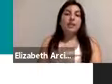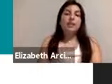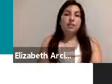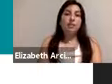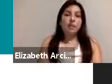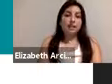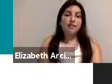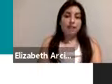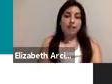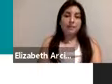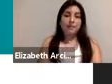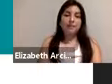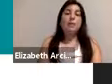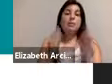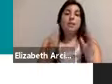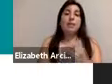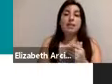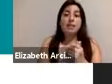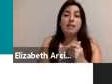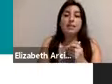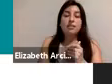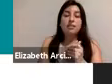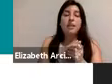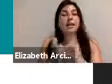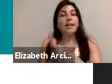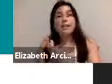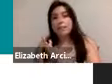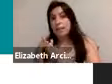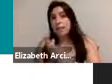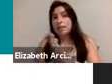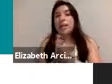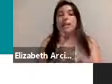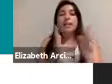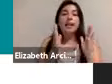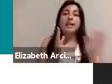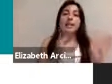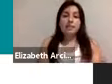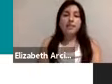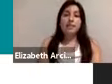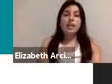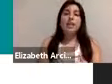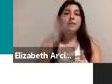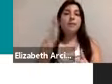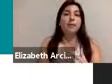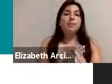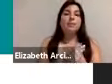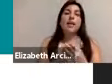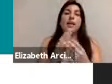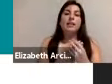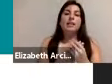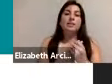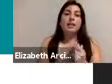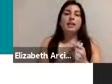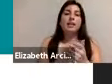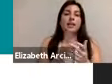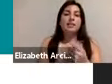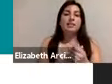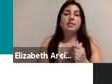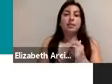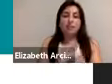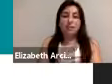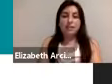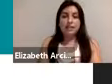buen candidato para la toxina. Vamos a realizar la medición y la clasificación de la desviación y vamos a determinar